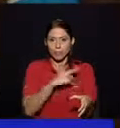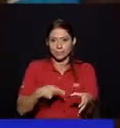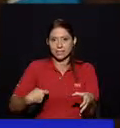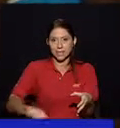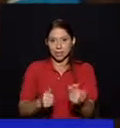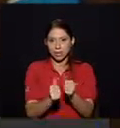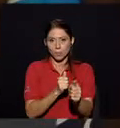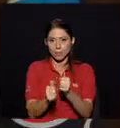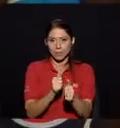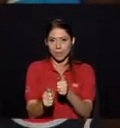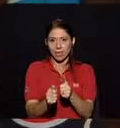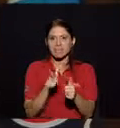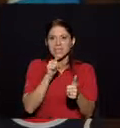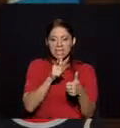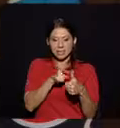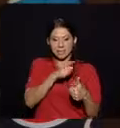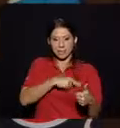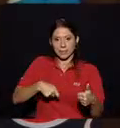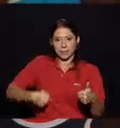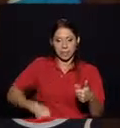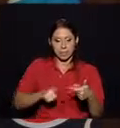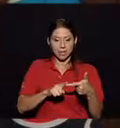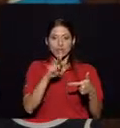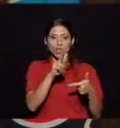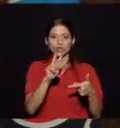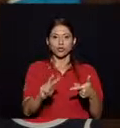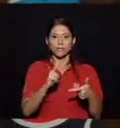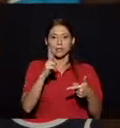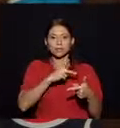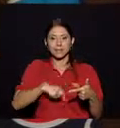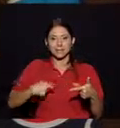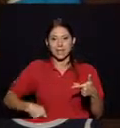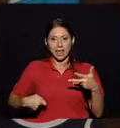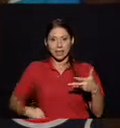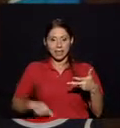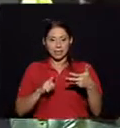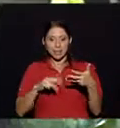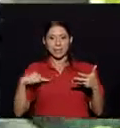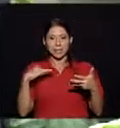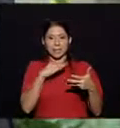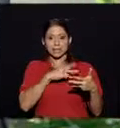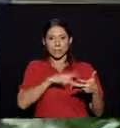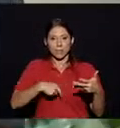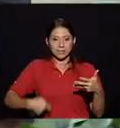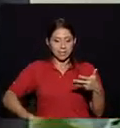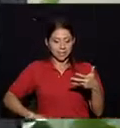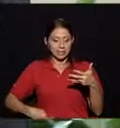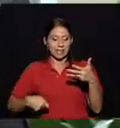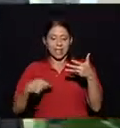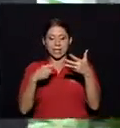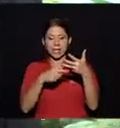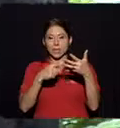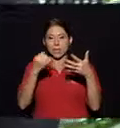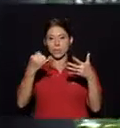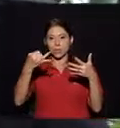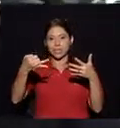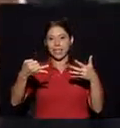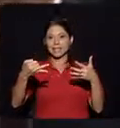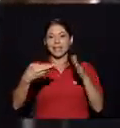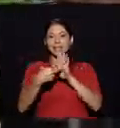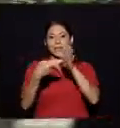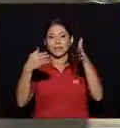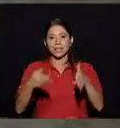Competitividad, formado por él, sus 2 vicepresidentes, ministro de la Presidencia y 3 representantes de UCAEP, donde